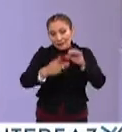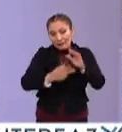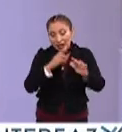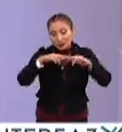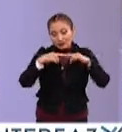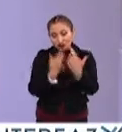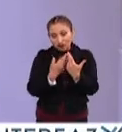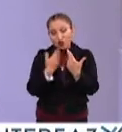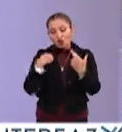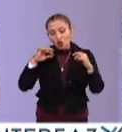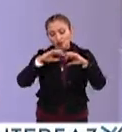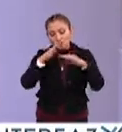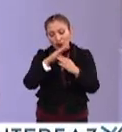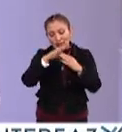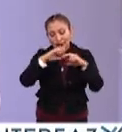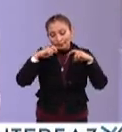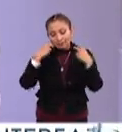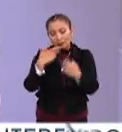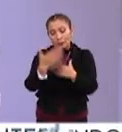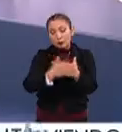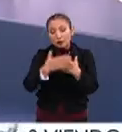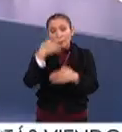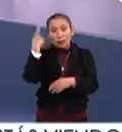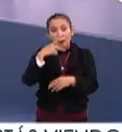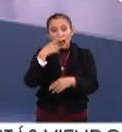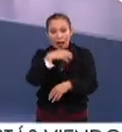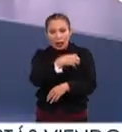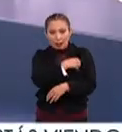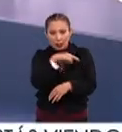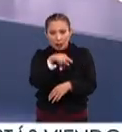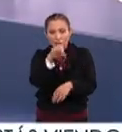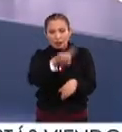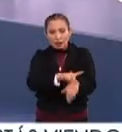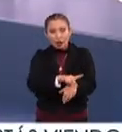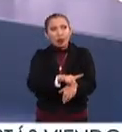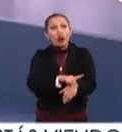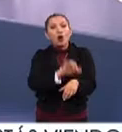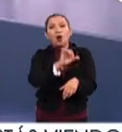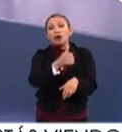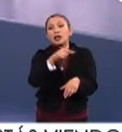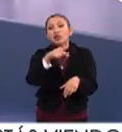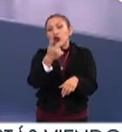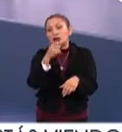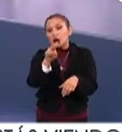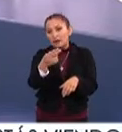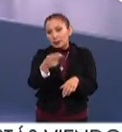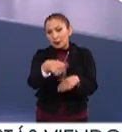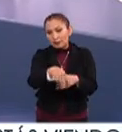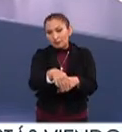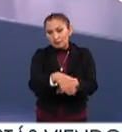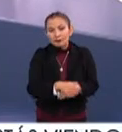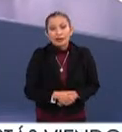de la Mesa Redonda y justamente se va a llevar a cabo en Puebla capital los días 11 y 12 de noviembre. Es una